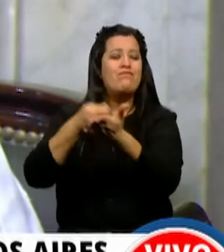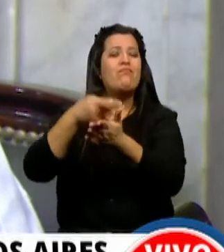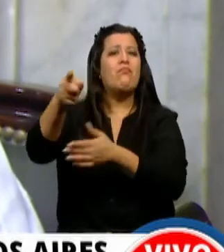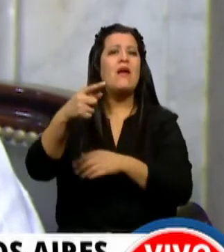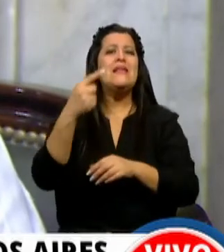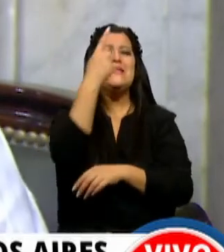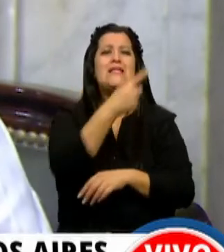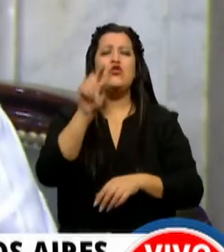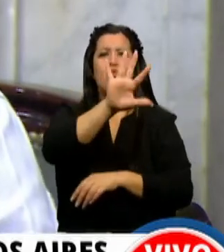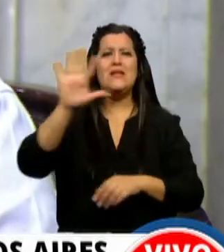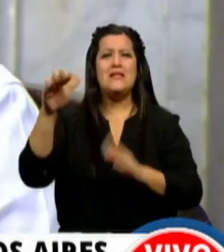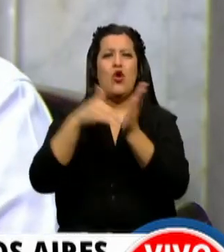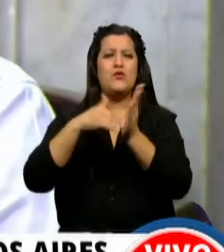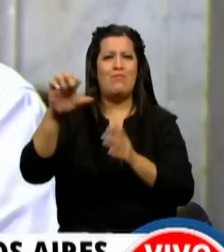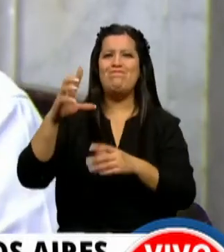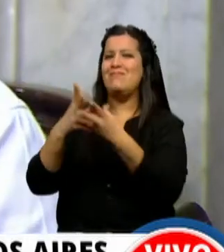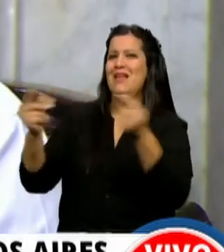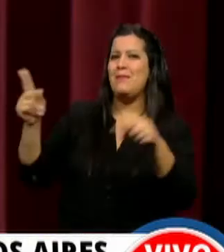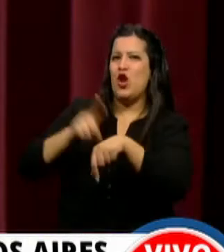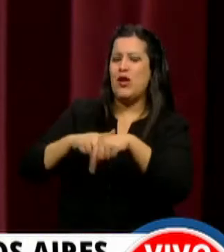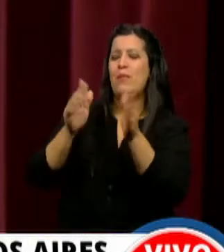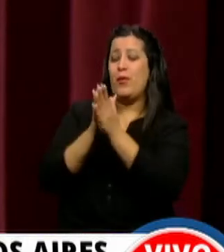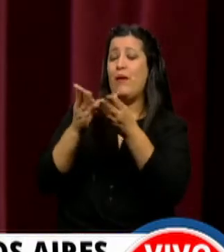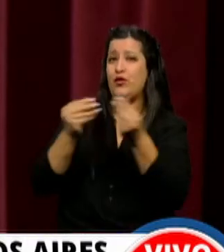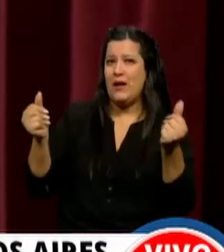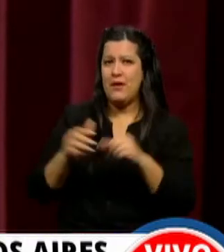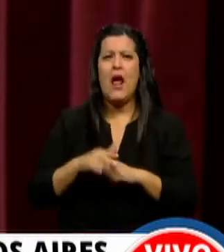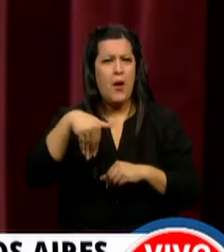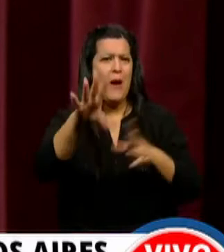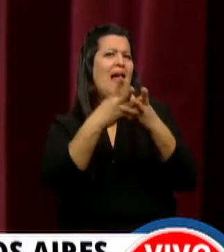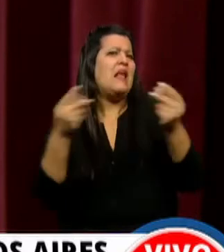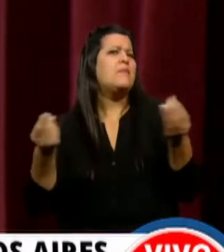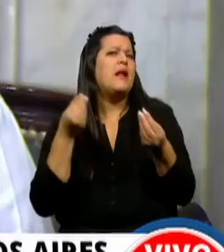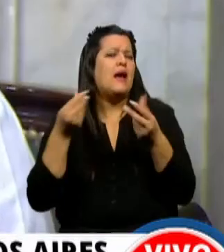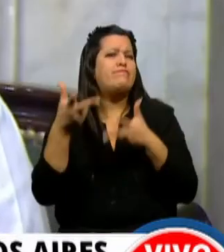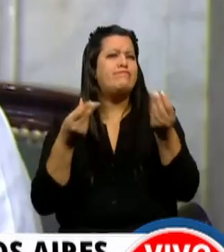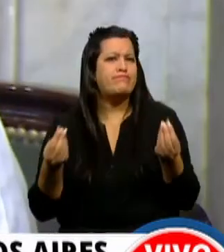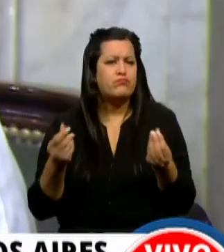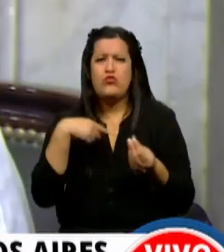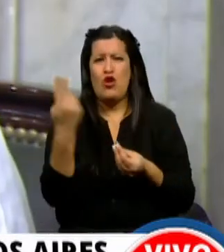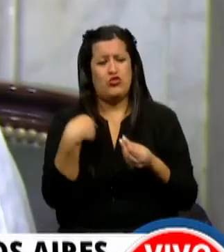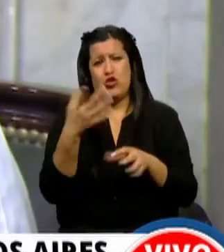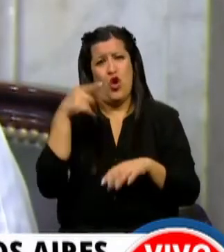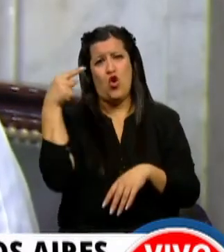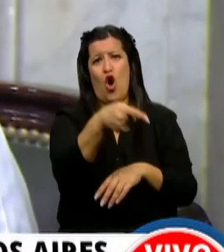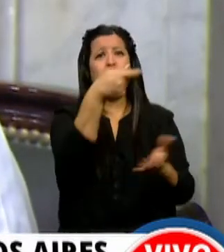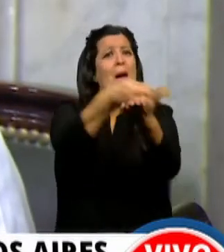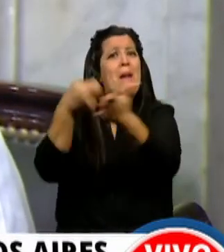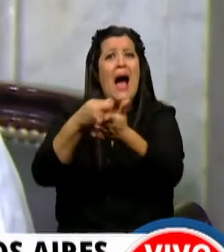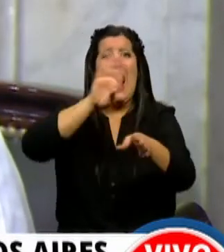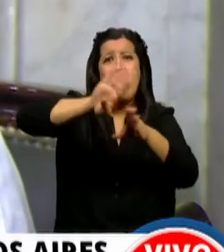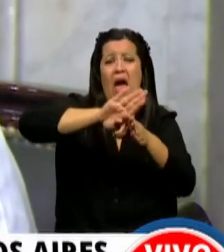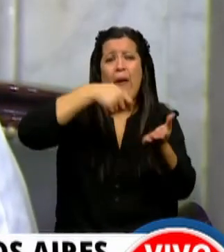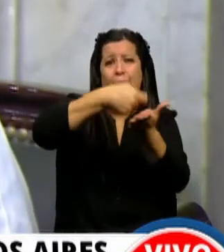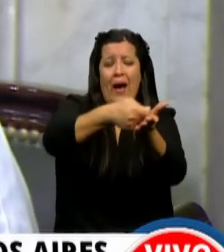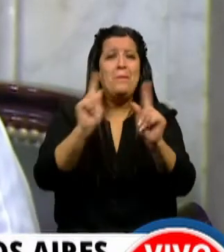155 millones de dólares. Se ha cumplido su tiempo, diputado, le pido redondee, por favor. Entonces, voy a redondear diciendo que repudiamos estos pagos trayendo a colación